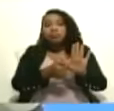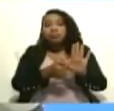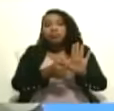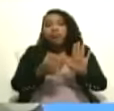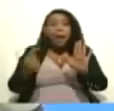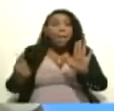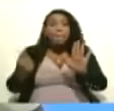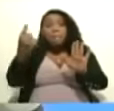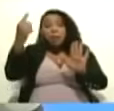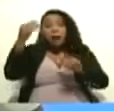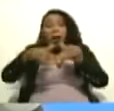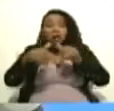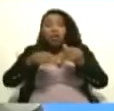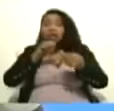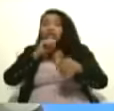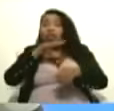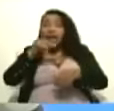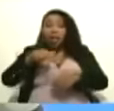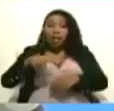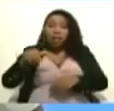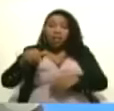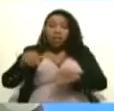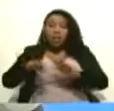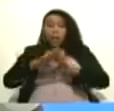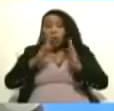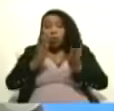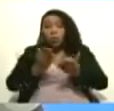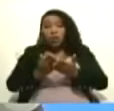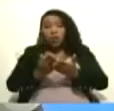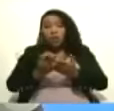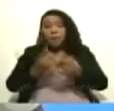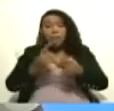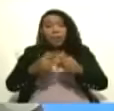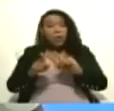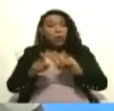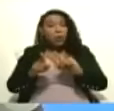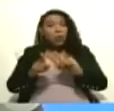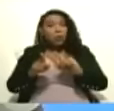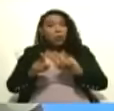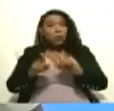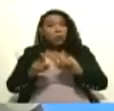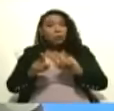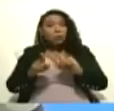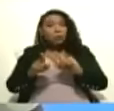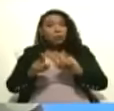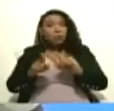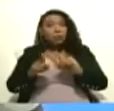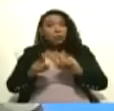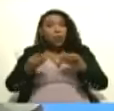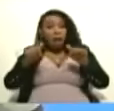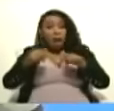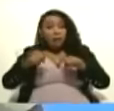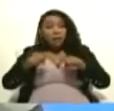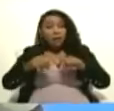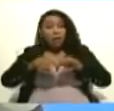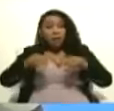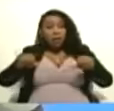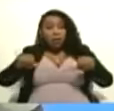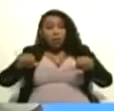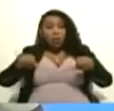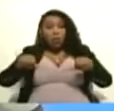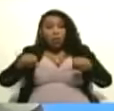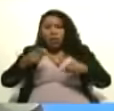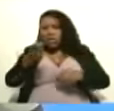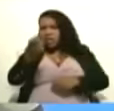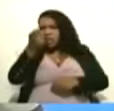primera elección yo creo que en la historia del planeta no me atrevo a decirlo Pero al menos en este continente ninguna